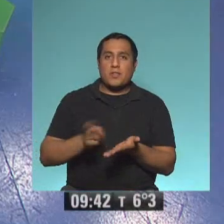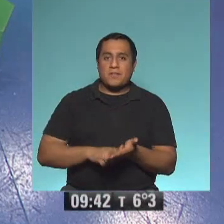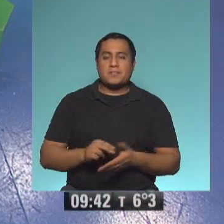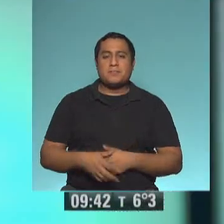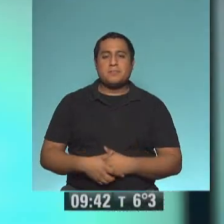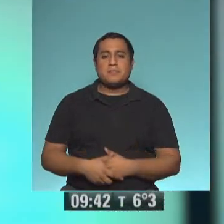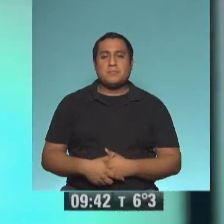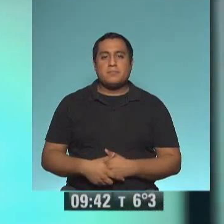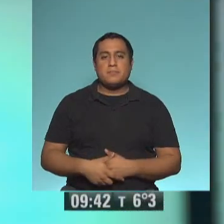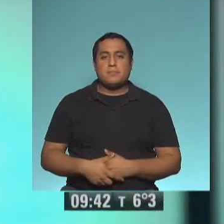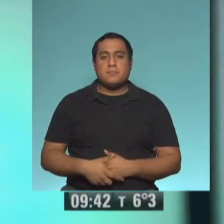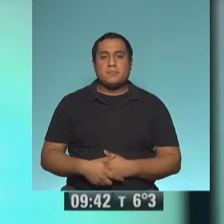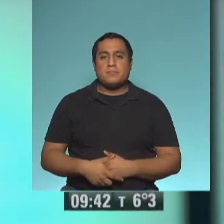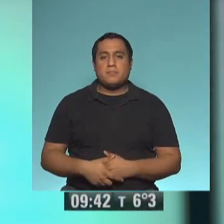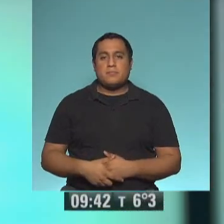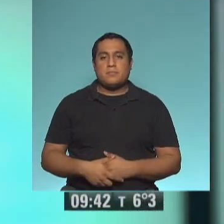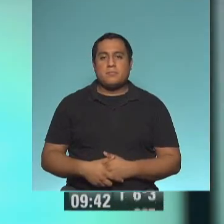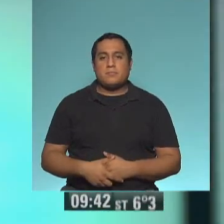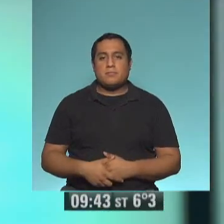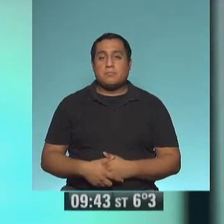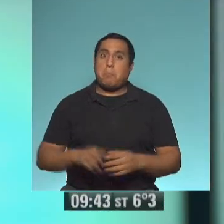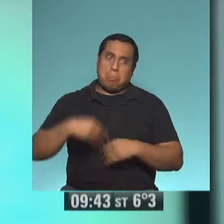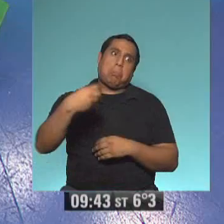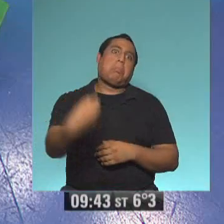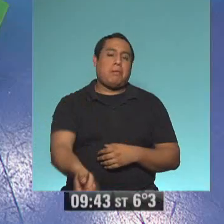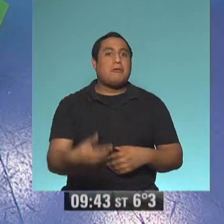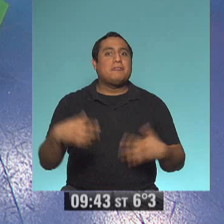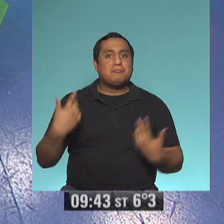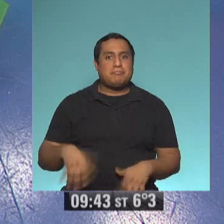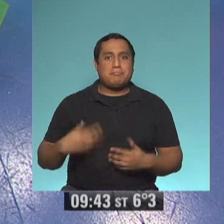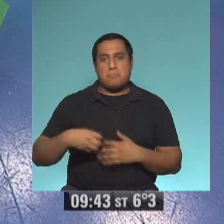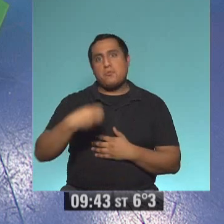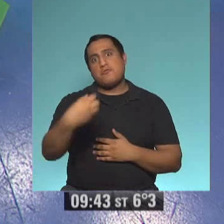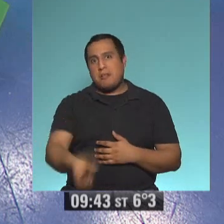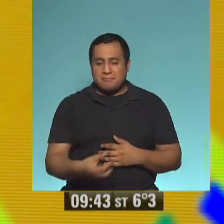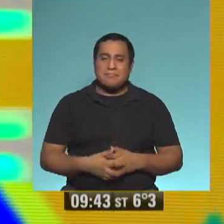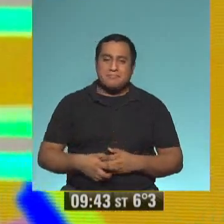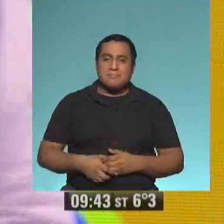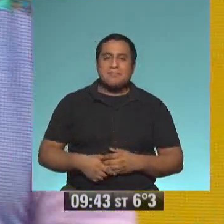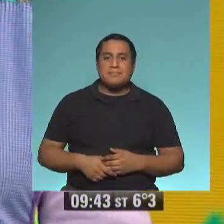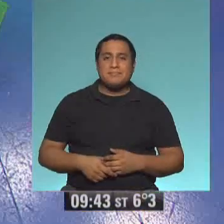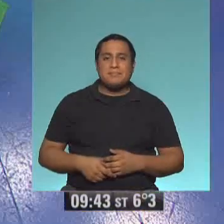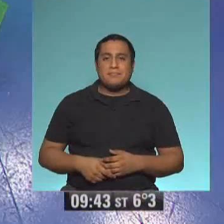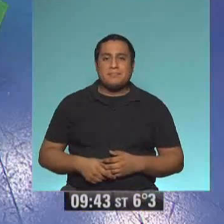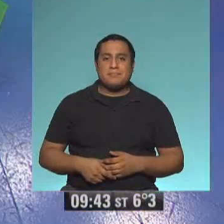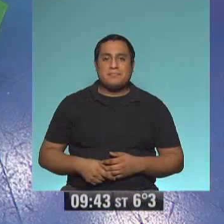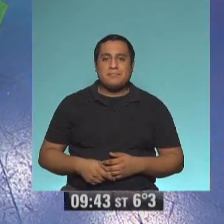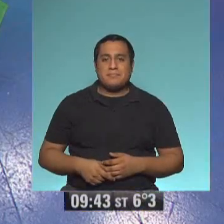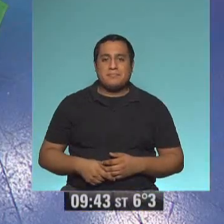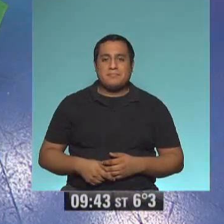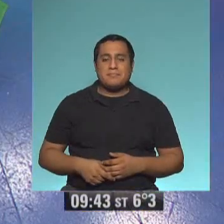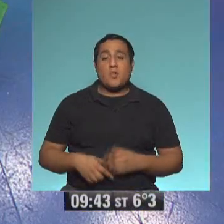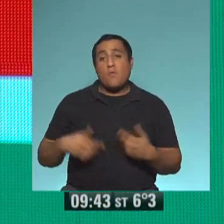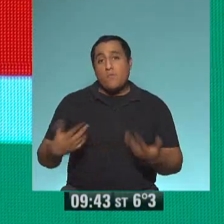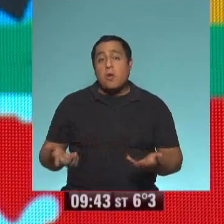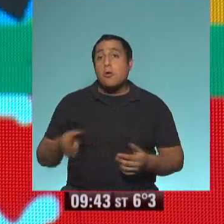va, ahí va. A ver. Ahí va, ¿eh? Eso. Cayó directo. Fue directa. Esa fue directa. ¡Fuera abajo! Bueno,